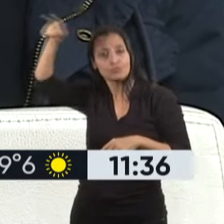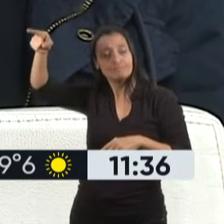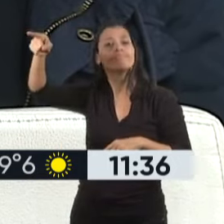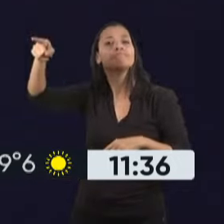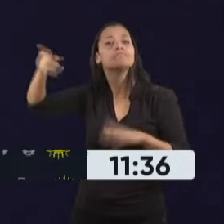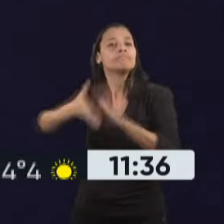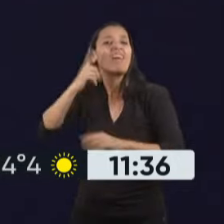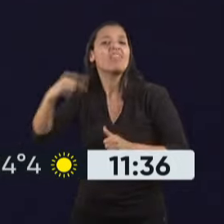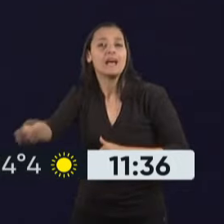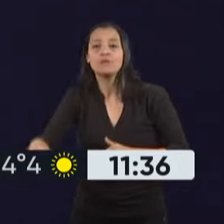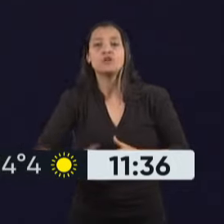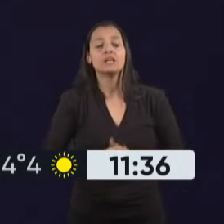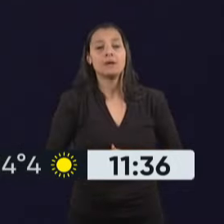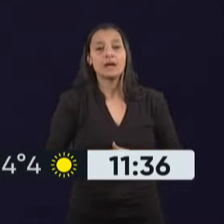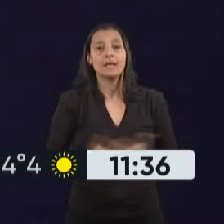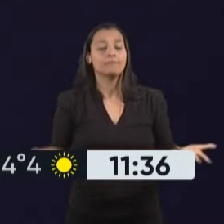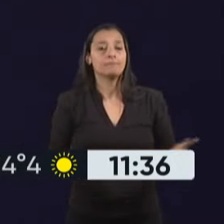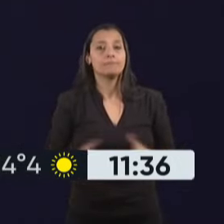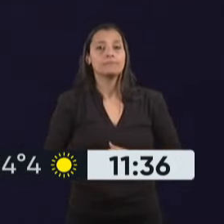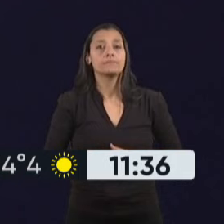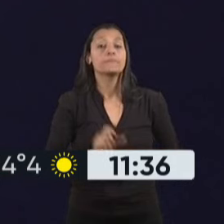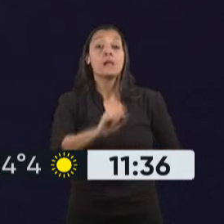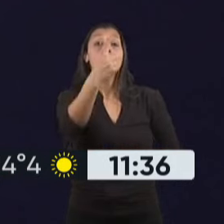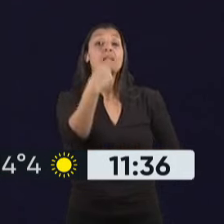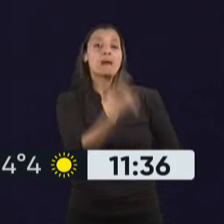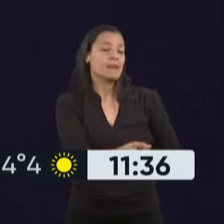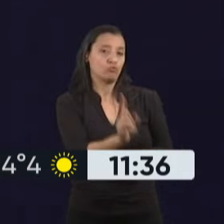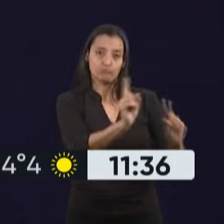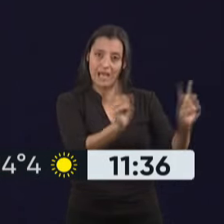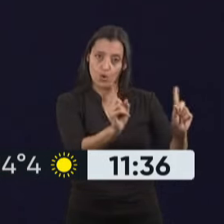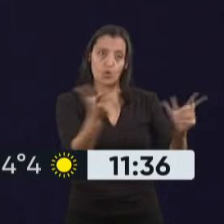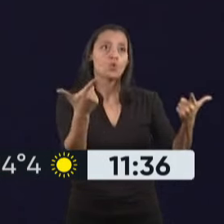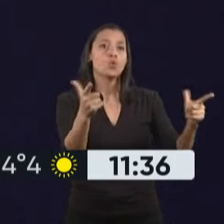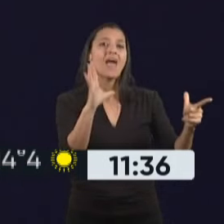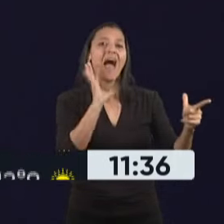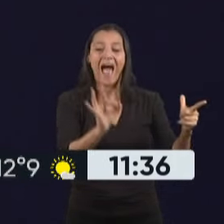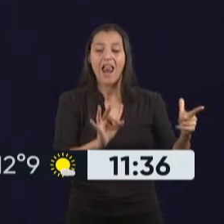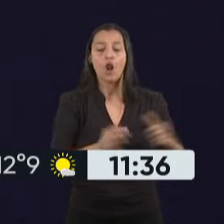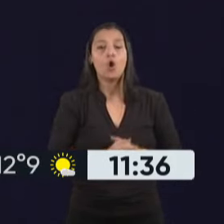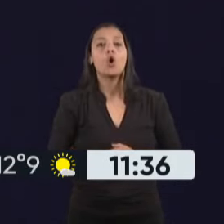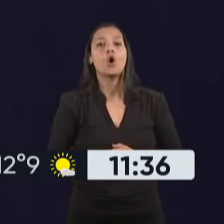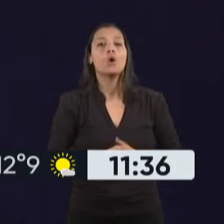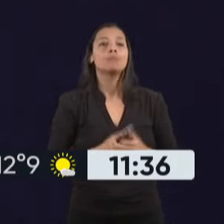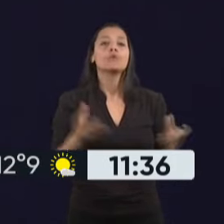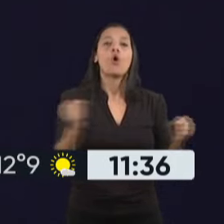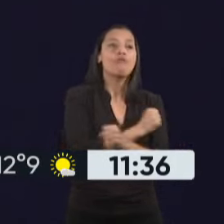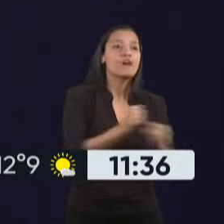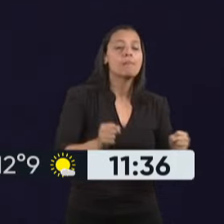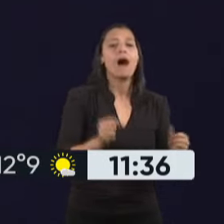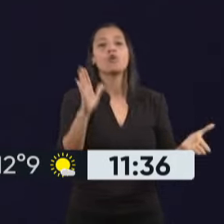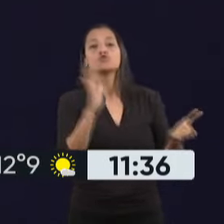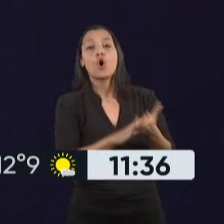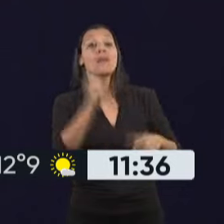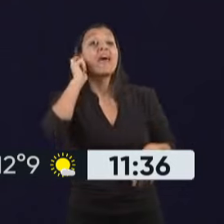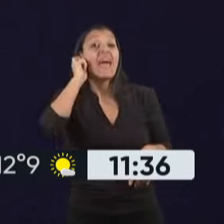Gracias. No, tu primera pregunta, no hay ninguna definición con respecto a baja de la